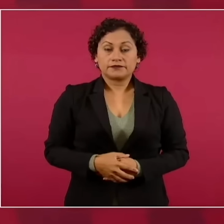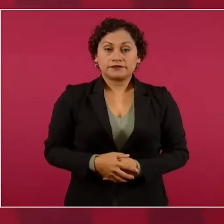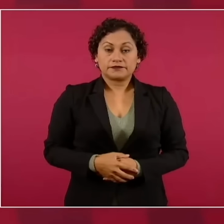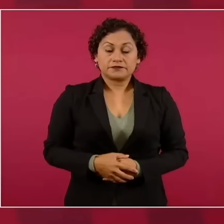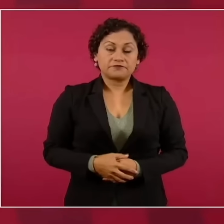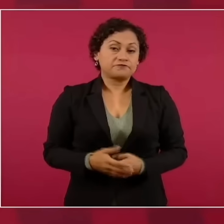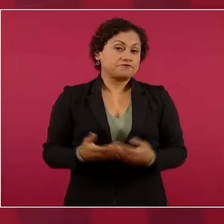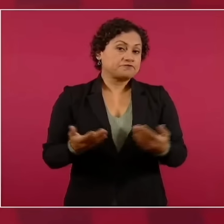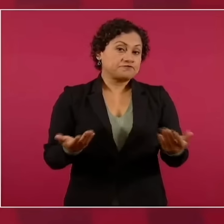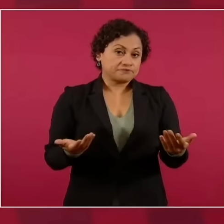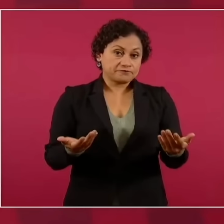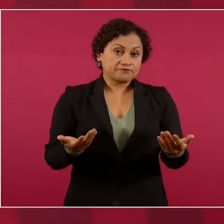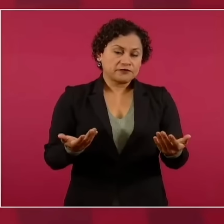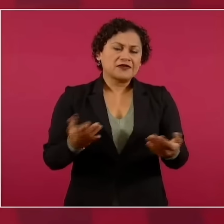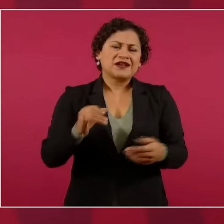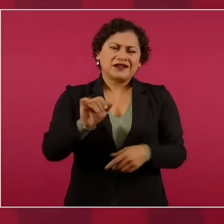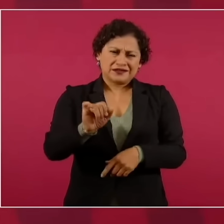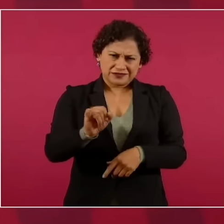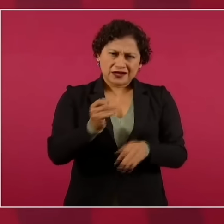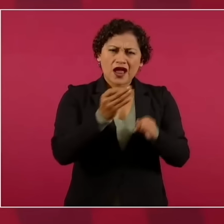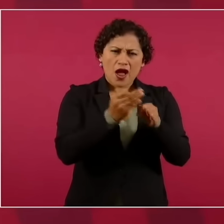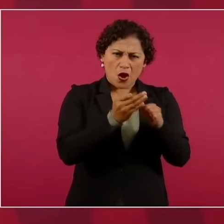va a haber más propaganda